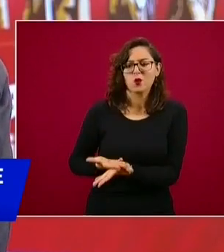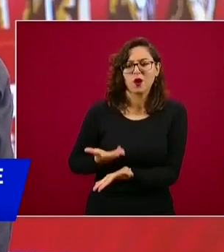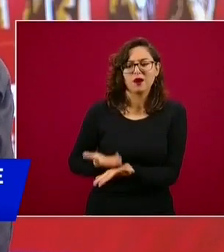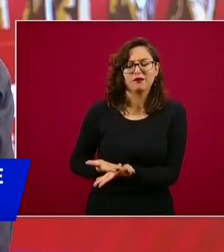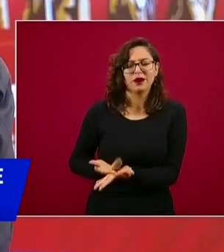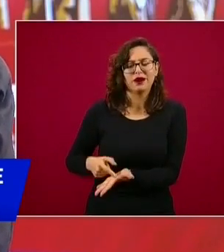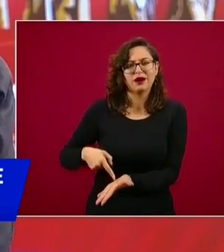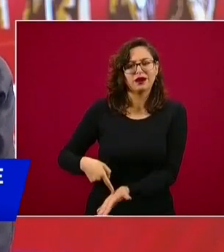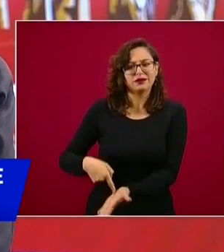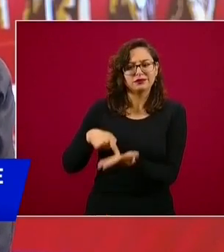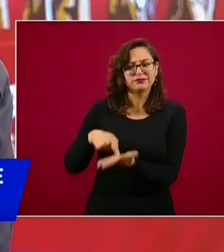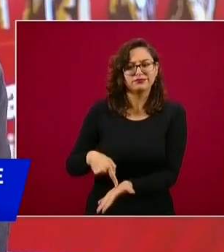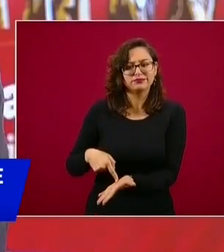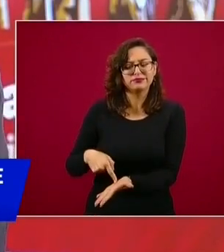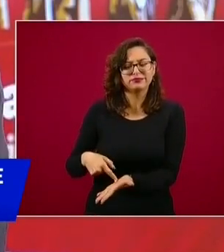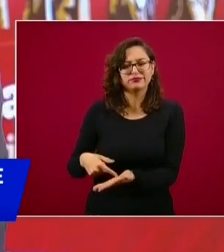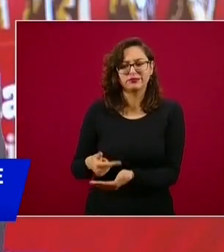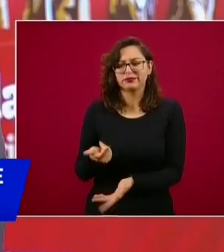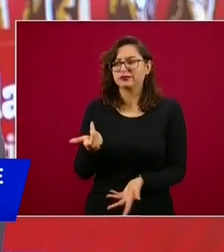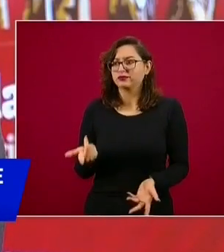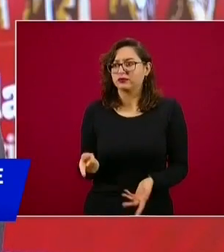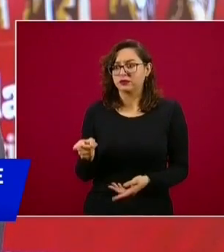sin que un juez